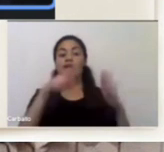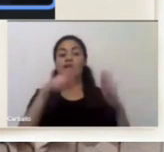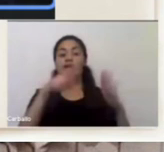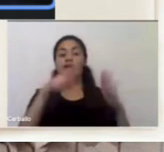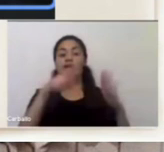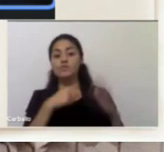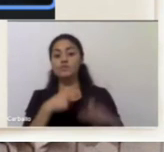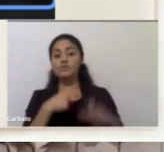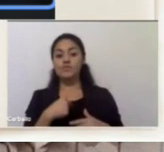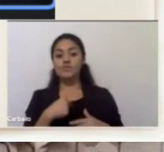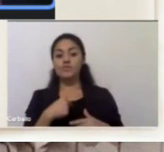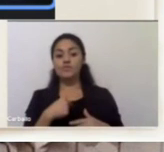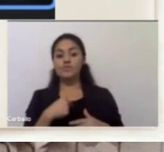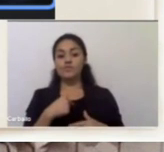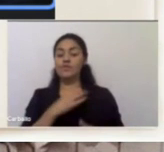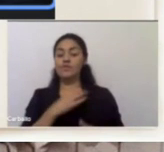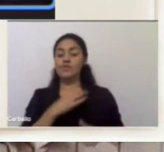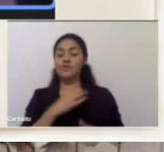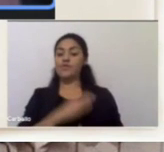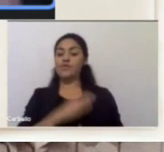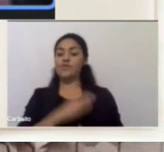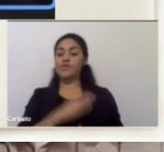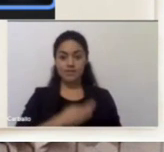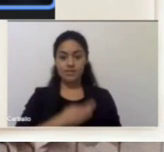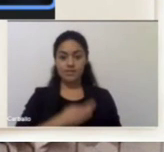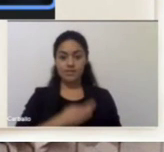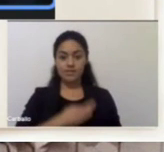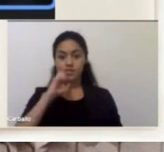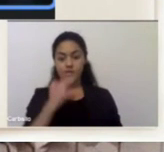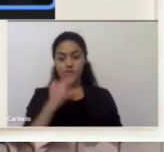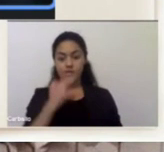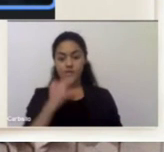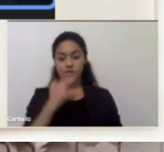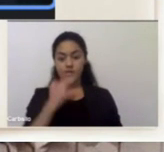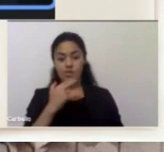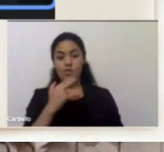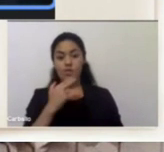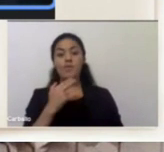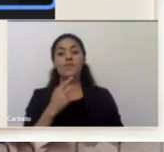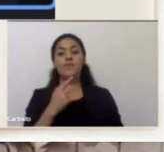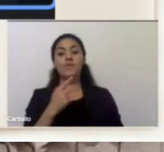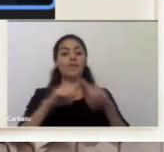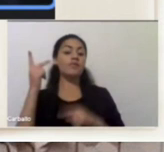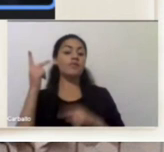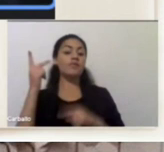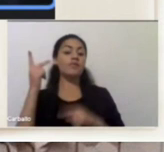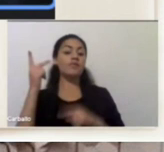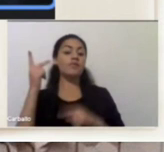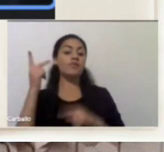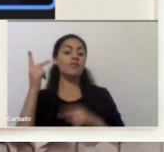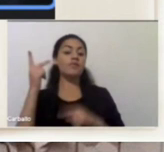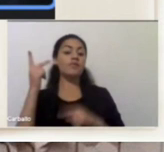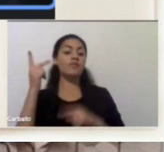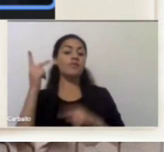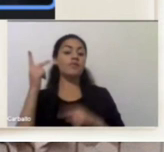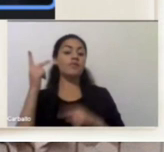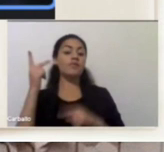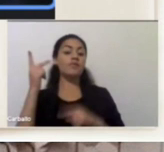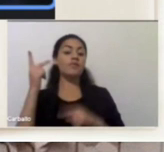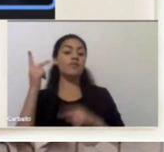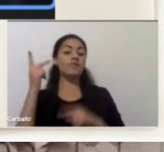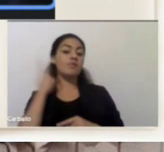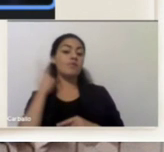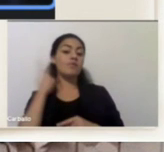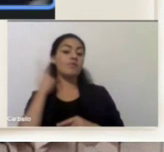partidos políticos comprometidos con el respeto al marco jurídico. No debe a nadie